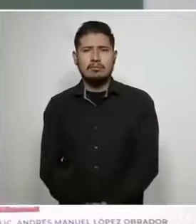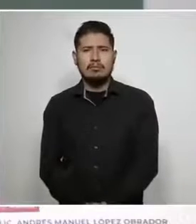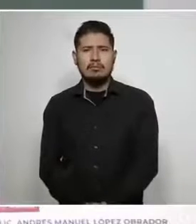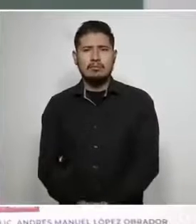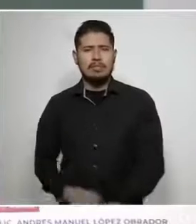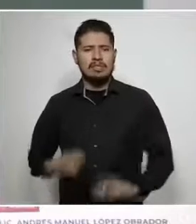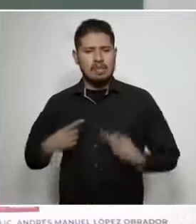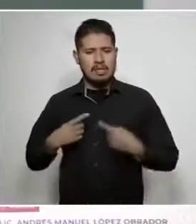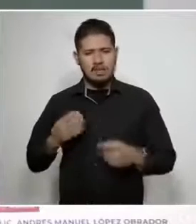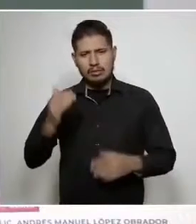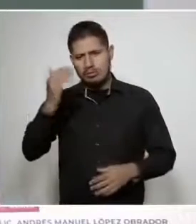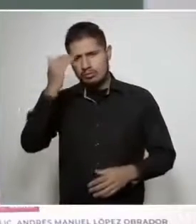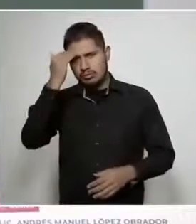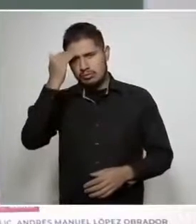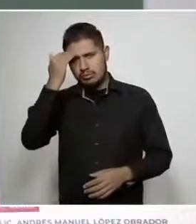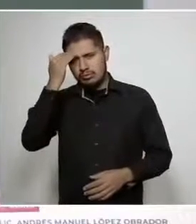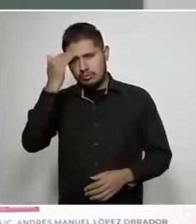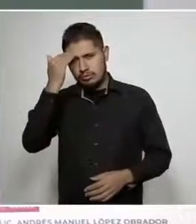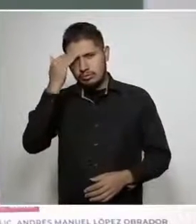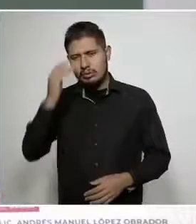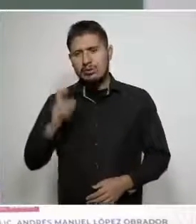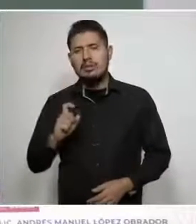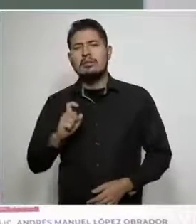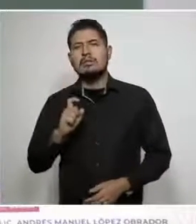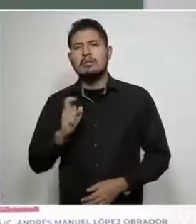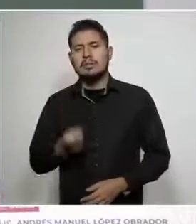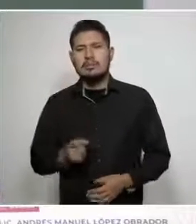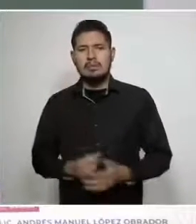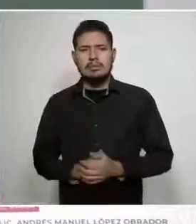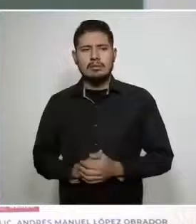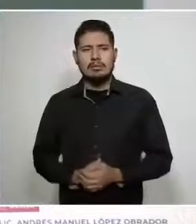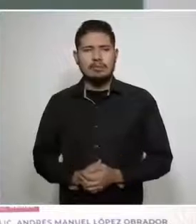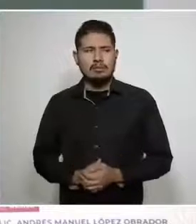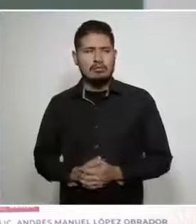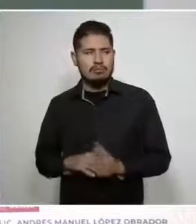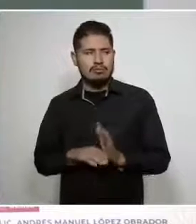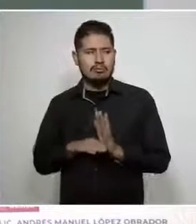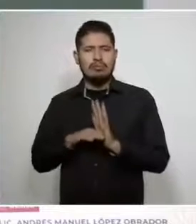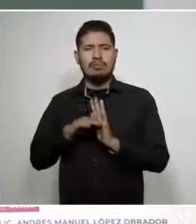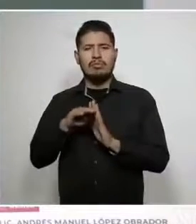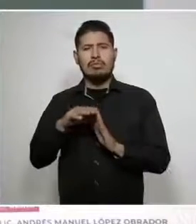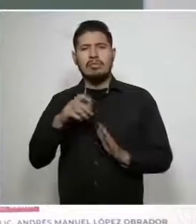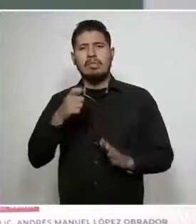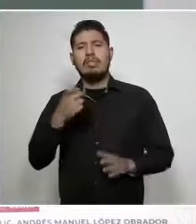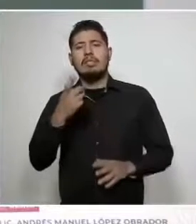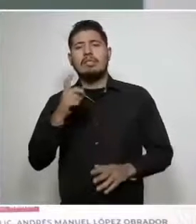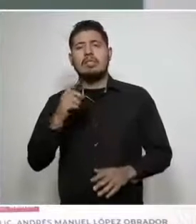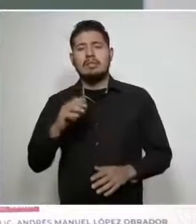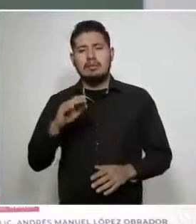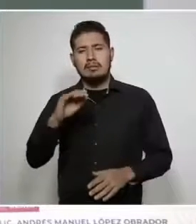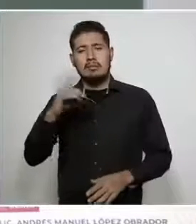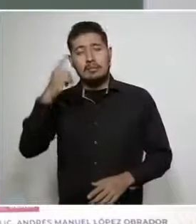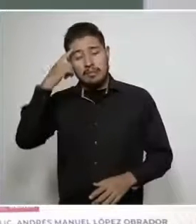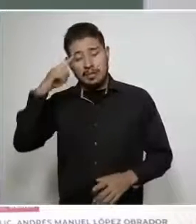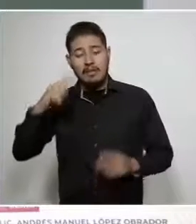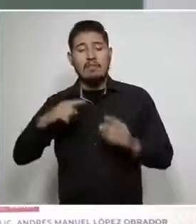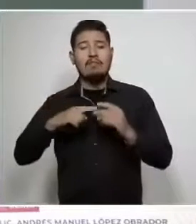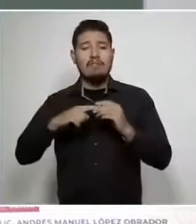dar a conocer de que se autorizó el aumento en el precio de garantía para el